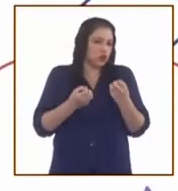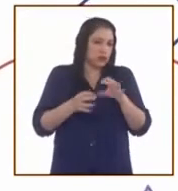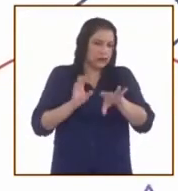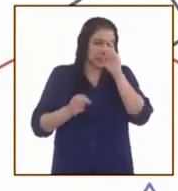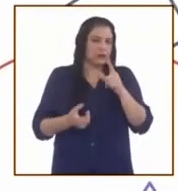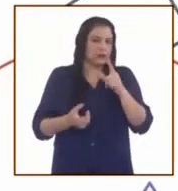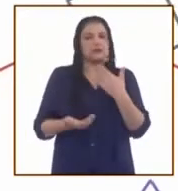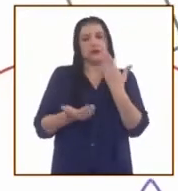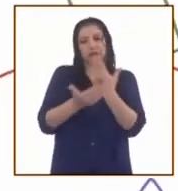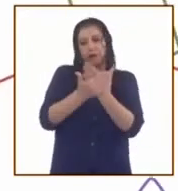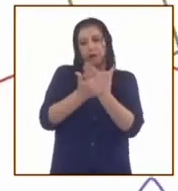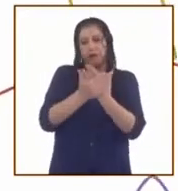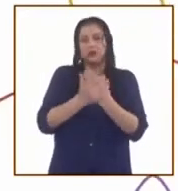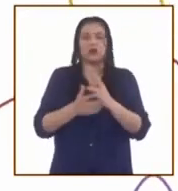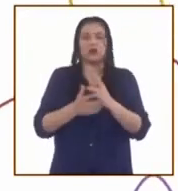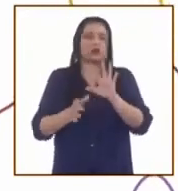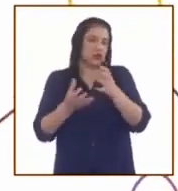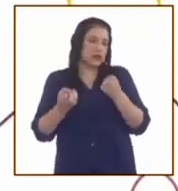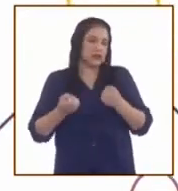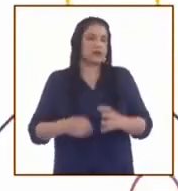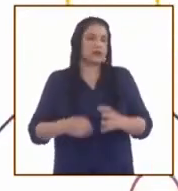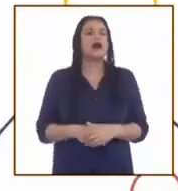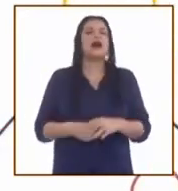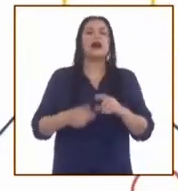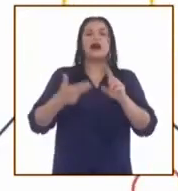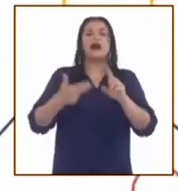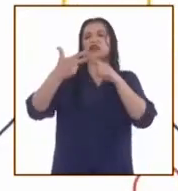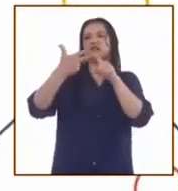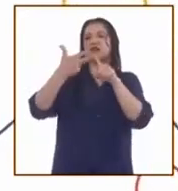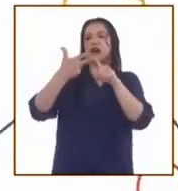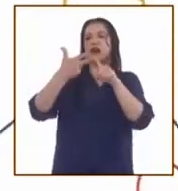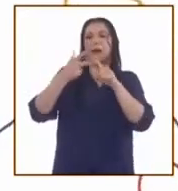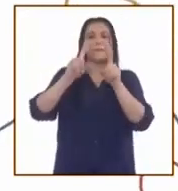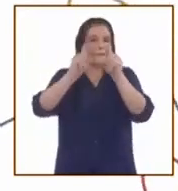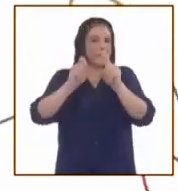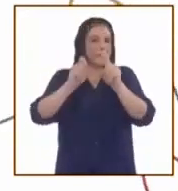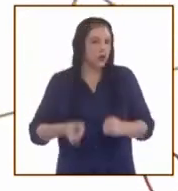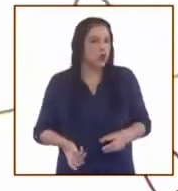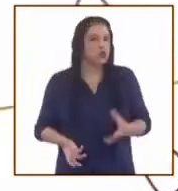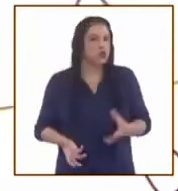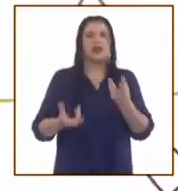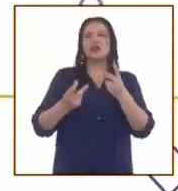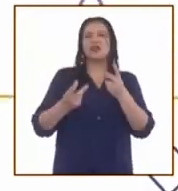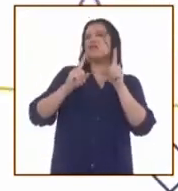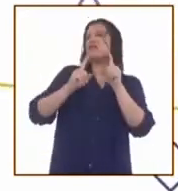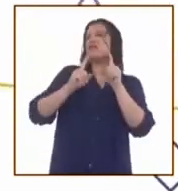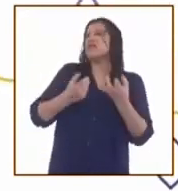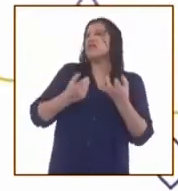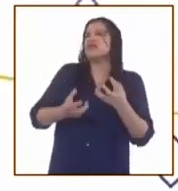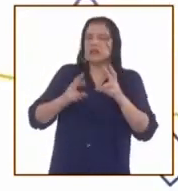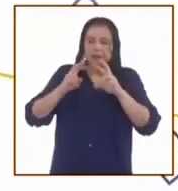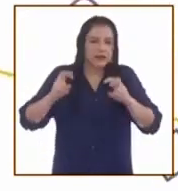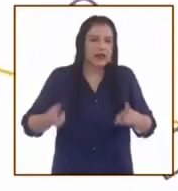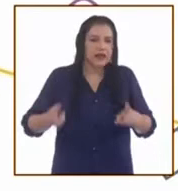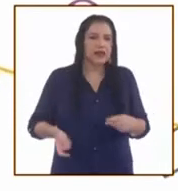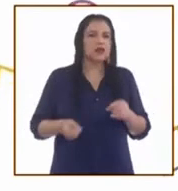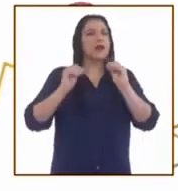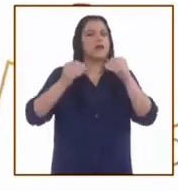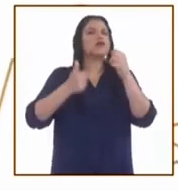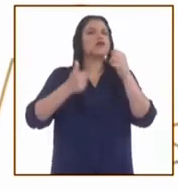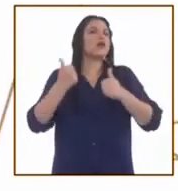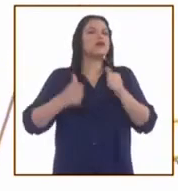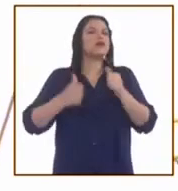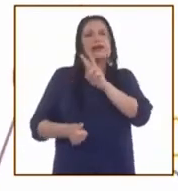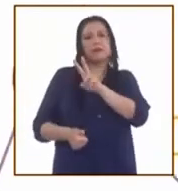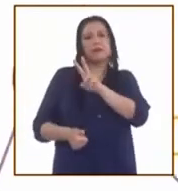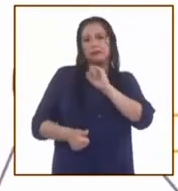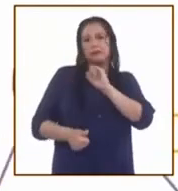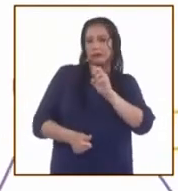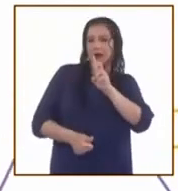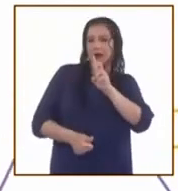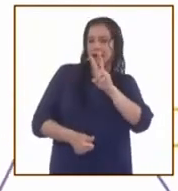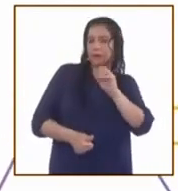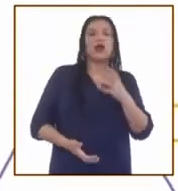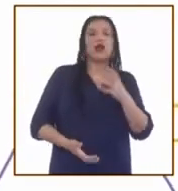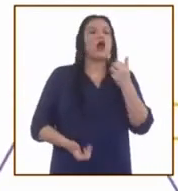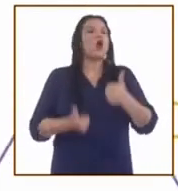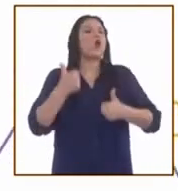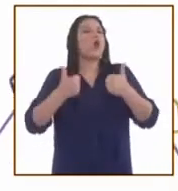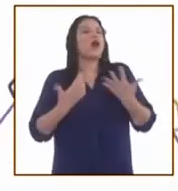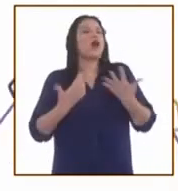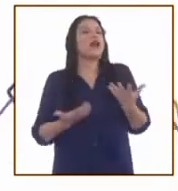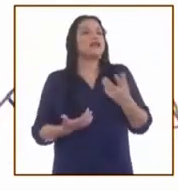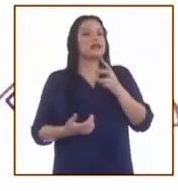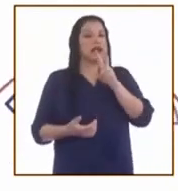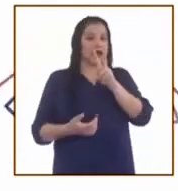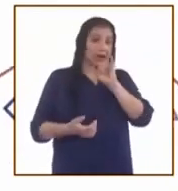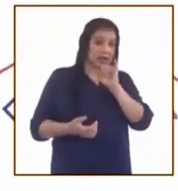de tu indagación. C. Pregunta de indagación. Escribe tu pregunta de indagación indicando tus variables. Menciona cuál es su